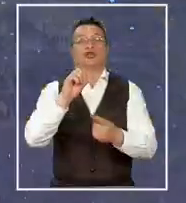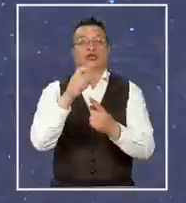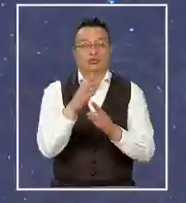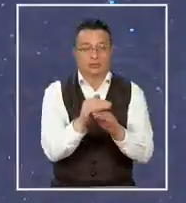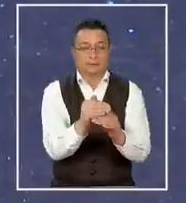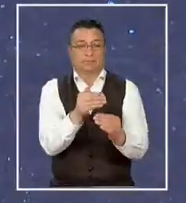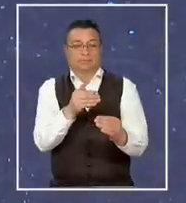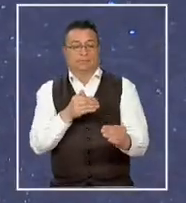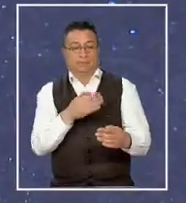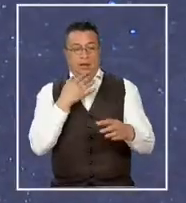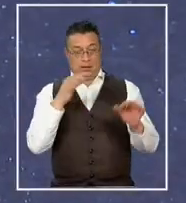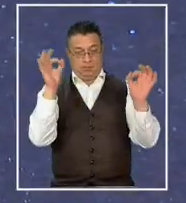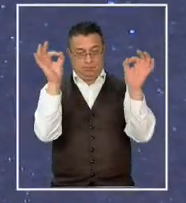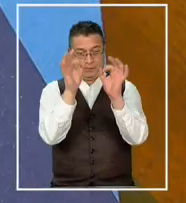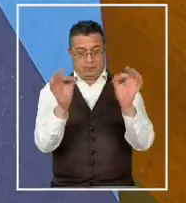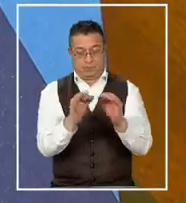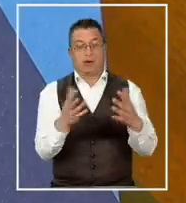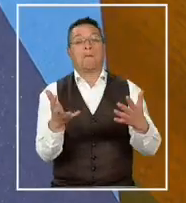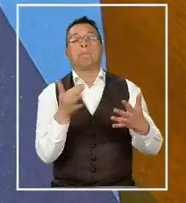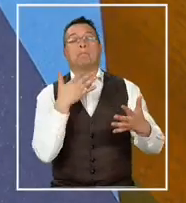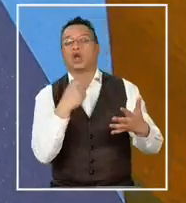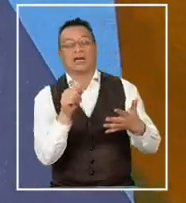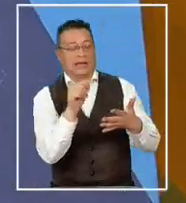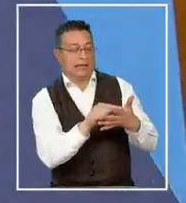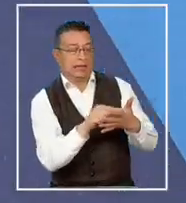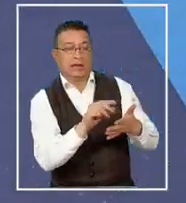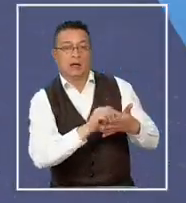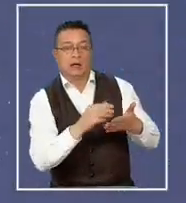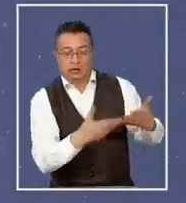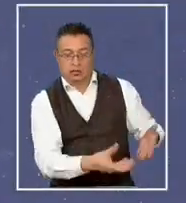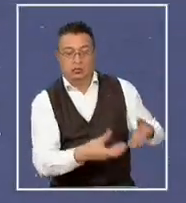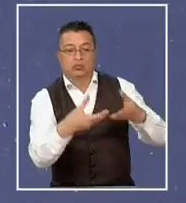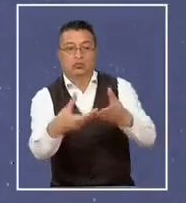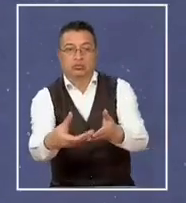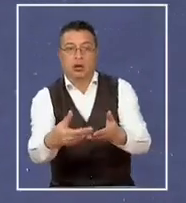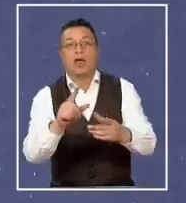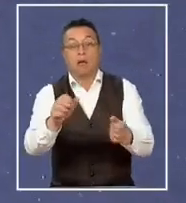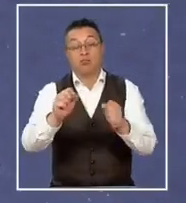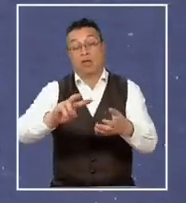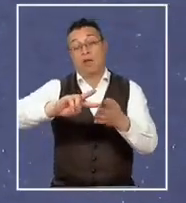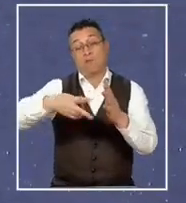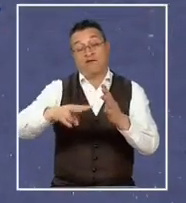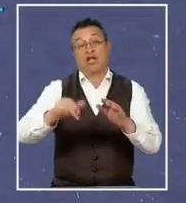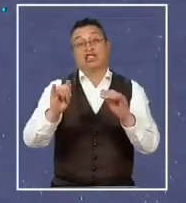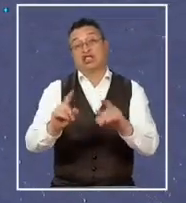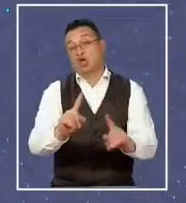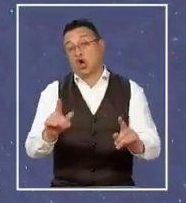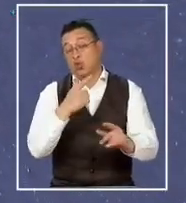explicar en detalle el anteproyecto constitucional que los consejeros podrán modificar.